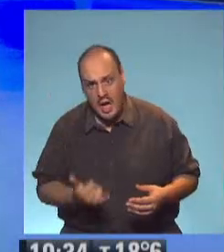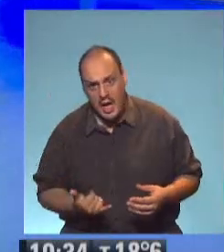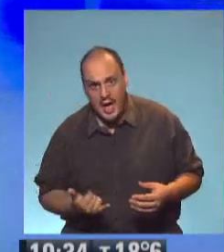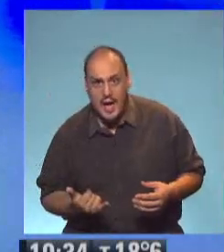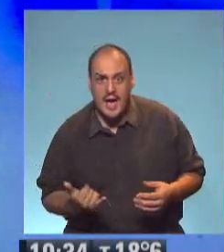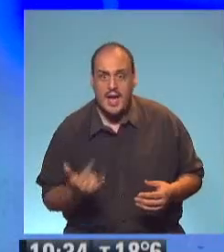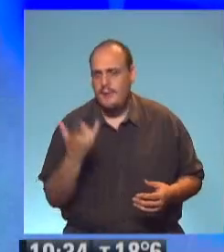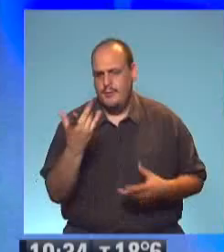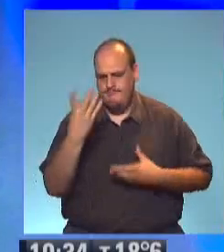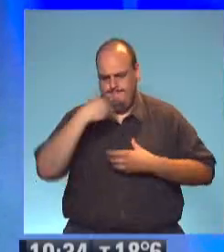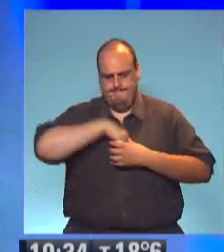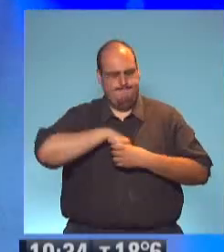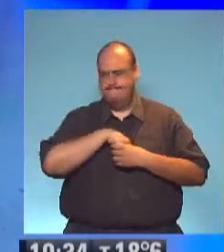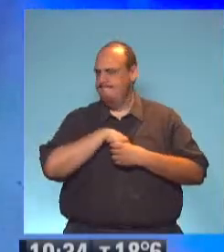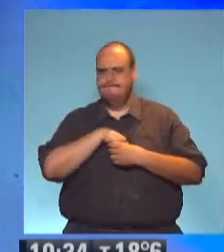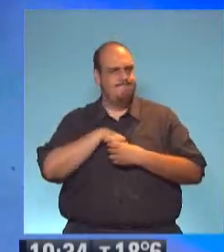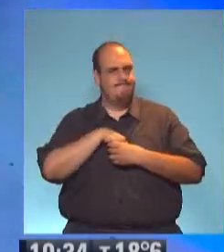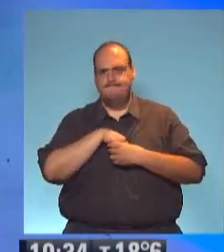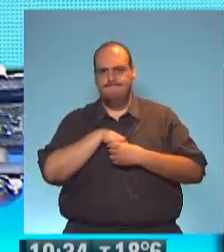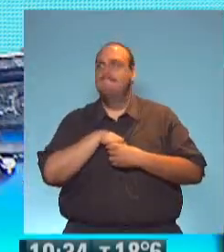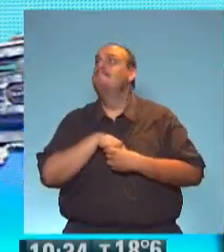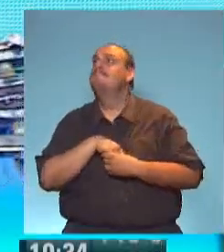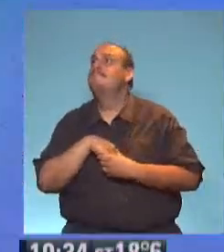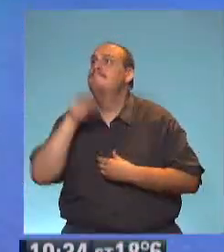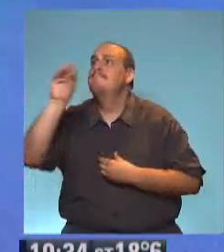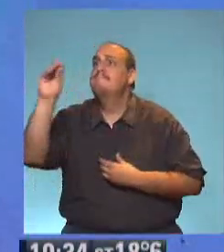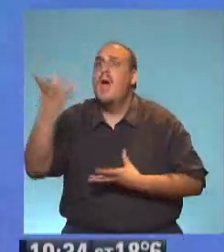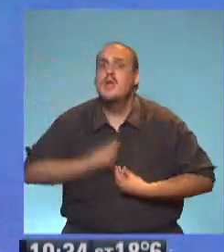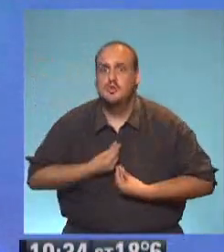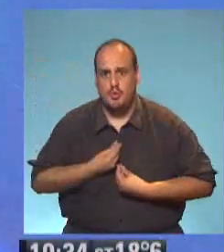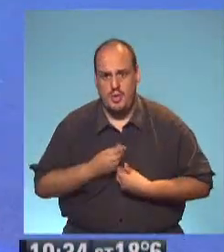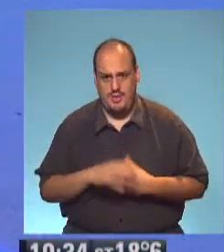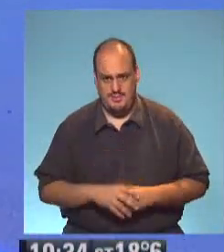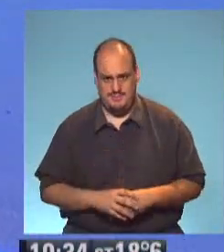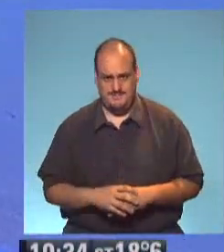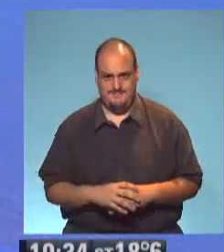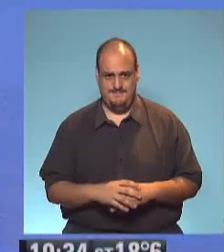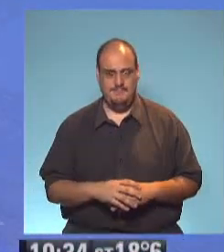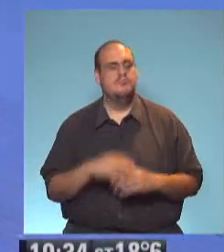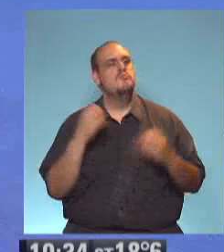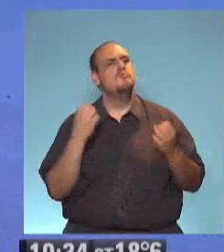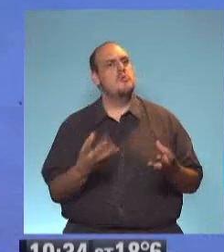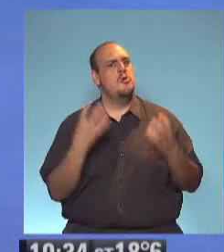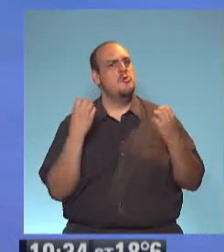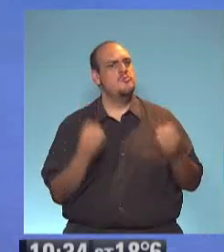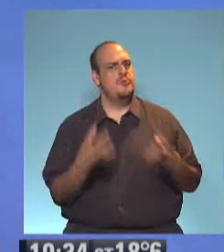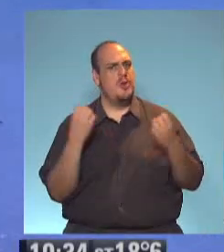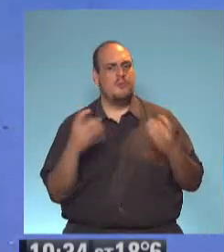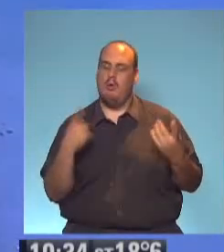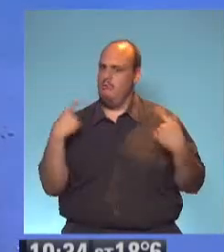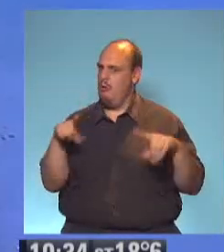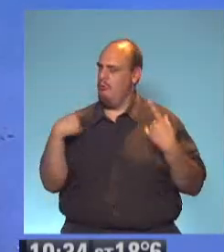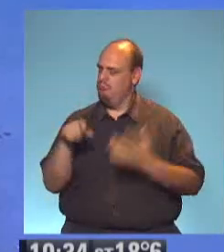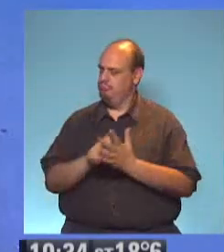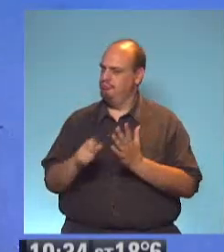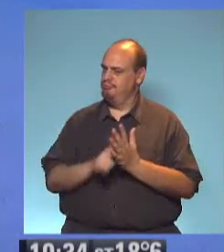te lo guardes. Pedí ayuda. ¡Eso! ¡Hey! ¡Muy bien! ¡Muy bien! ¡Qué canción, eh! Somos ahí un está.